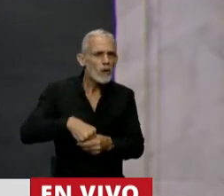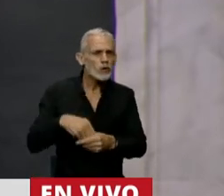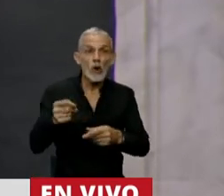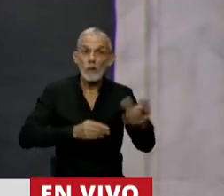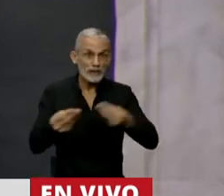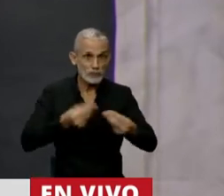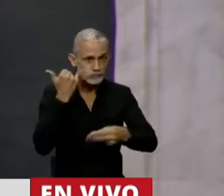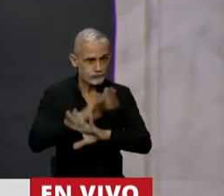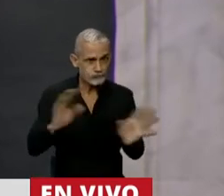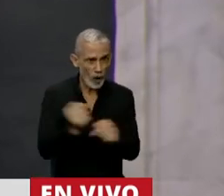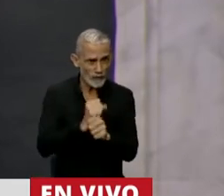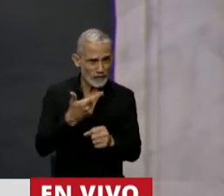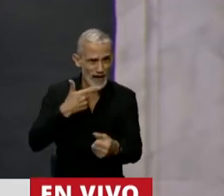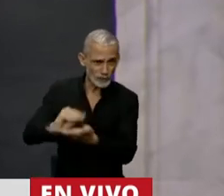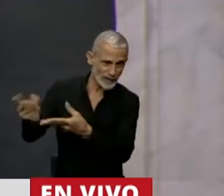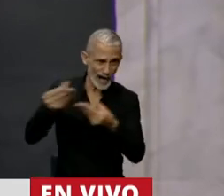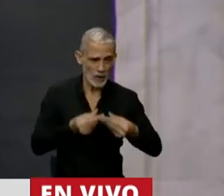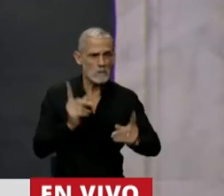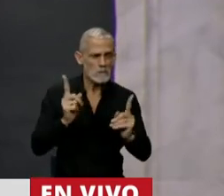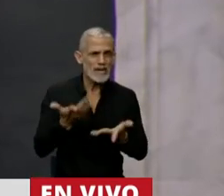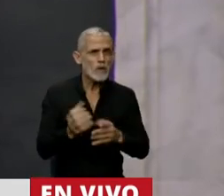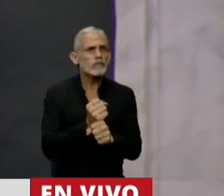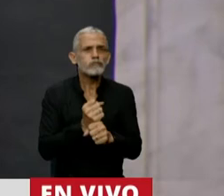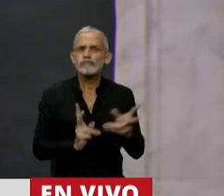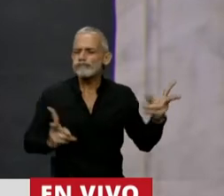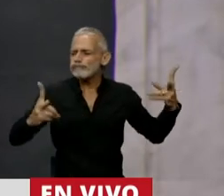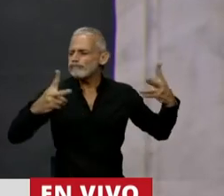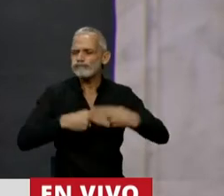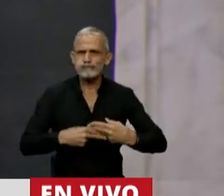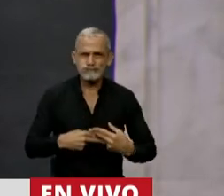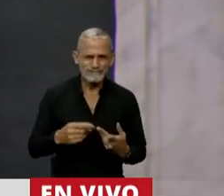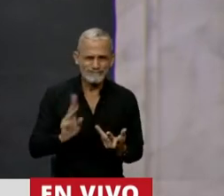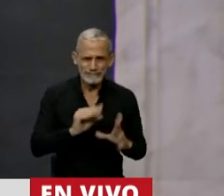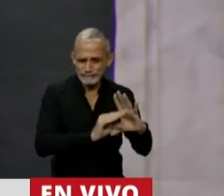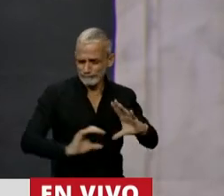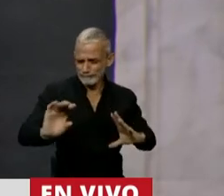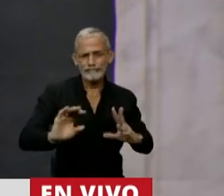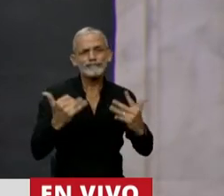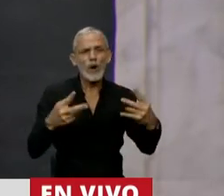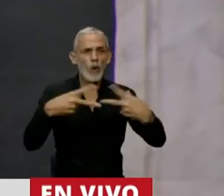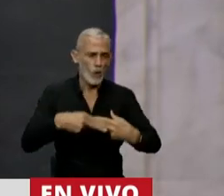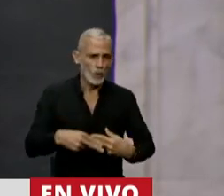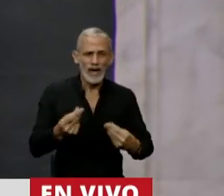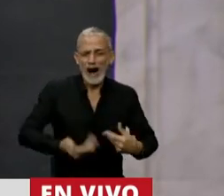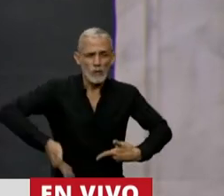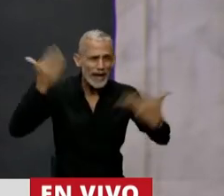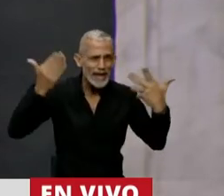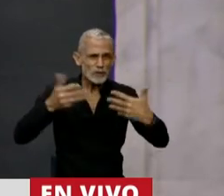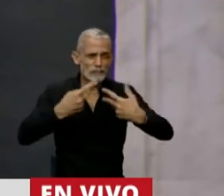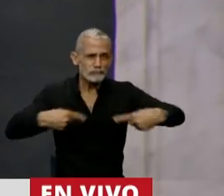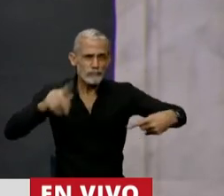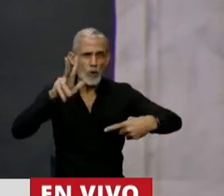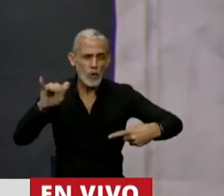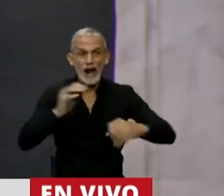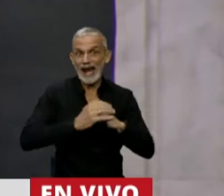un presupuesto, se ratificó, que tiene un ajuste brutal en las principales partidas. Tarifazos, además.